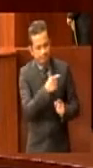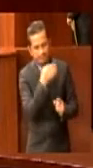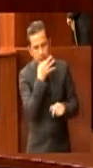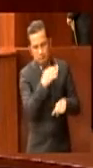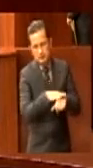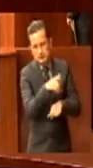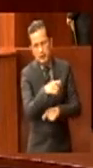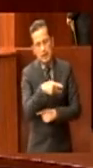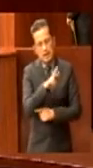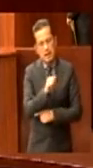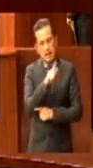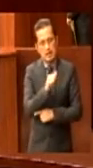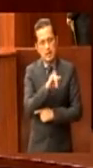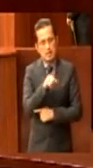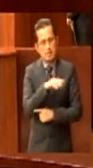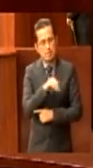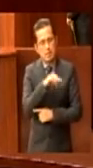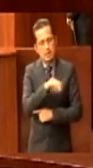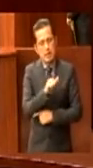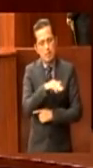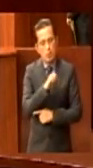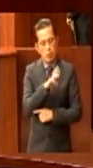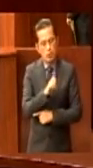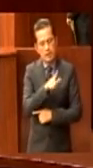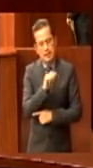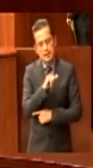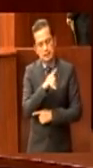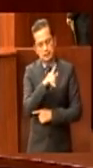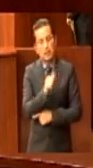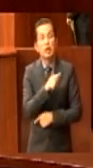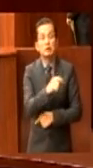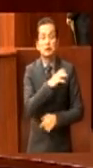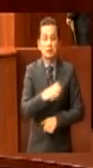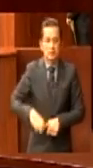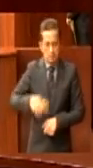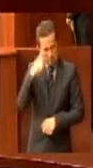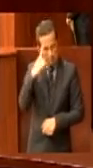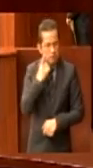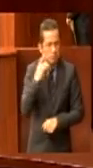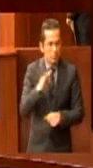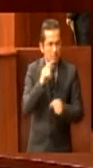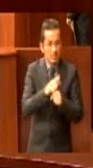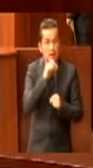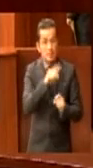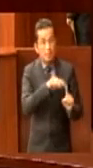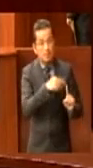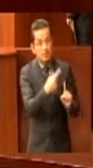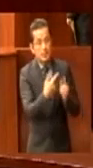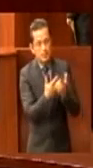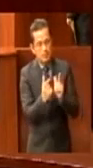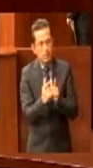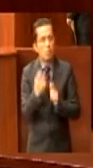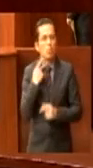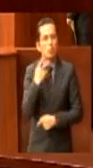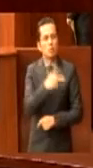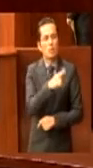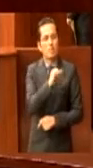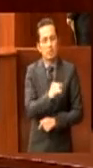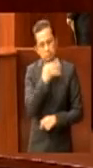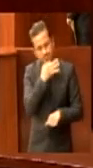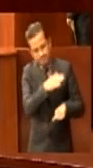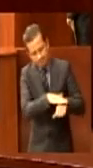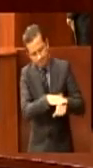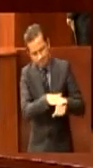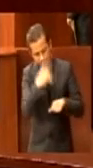jimena morell islas candidata diputada federal y al partido revolucionario institucional para que de inmediato